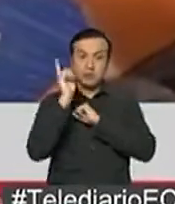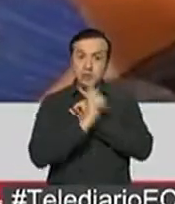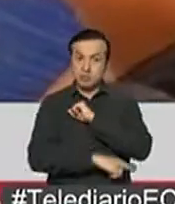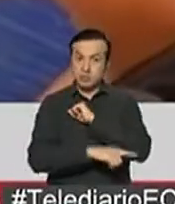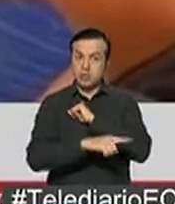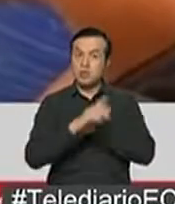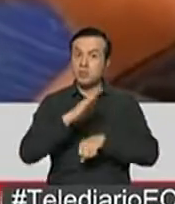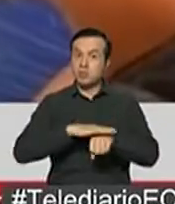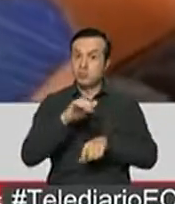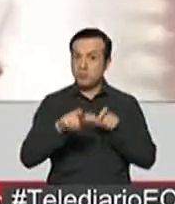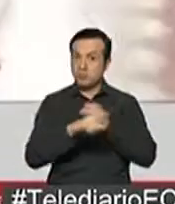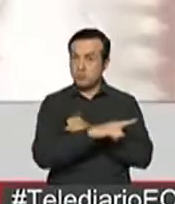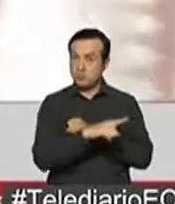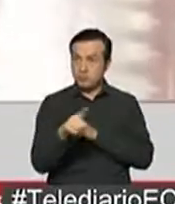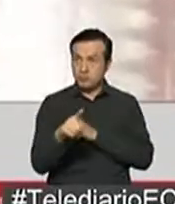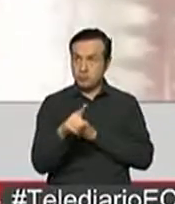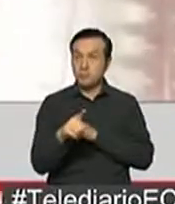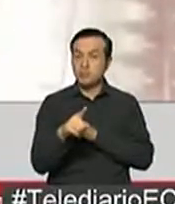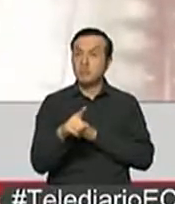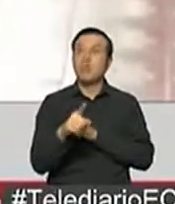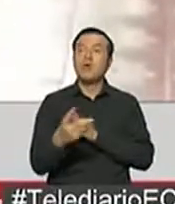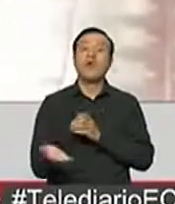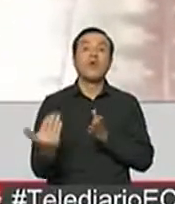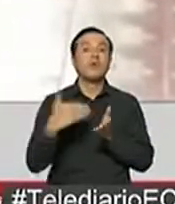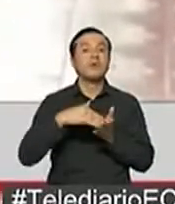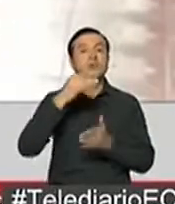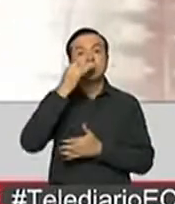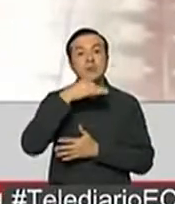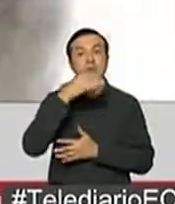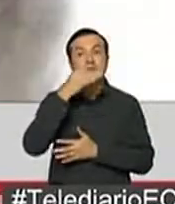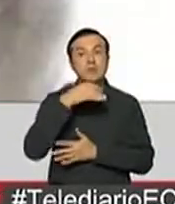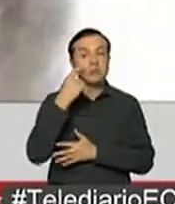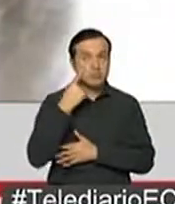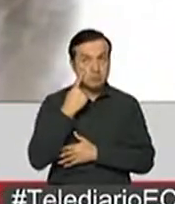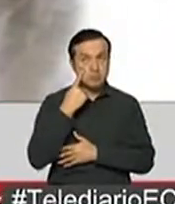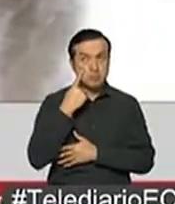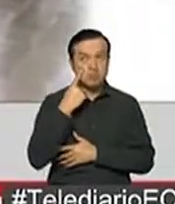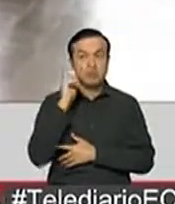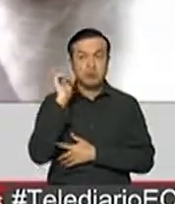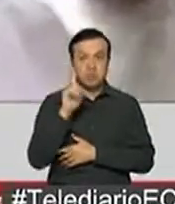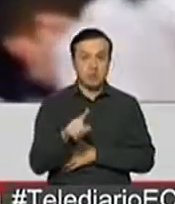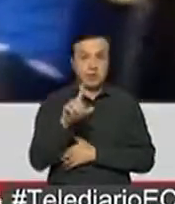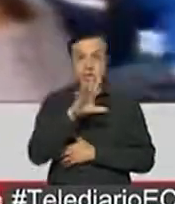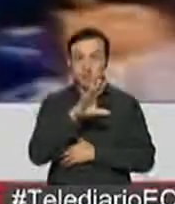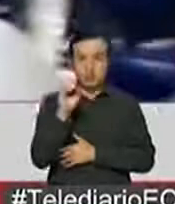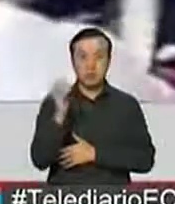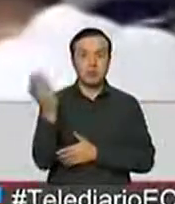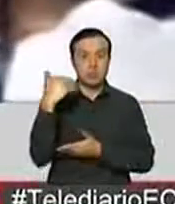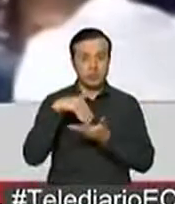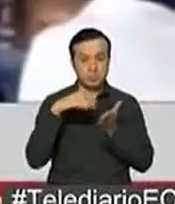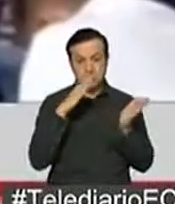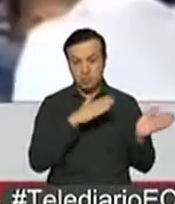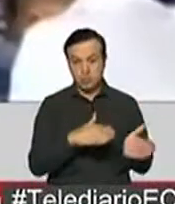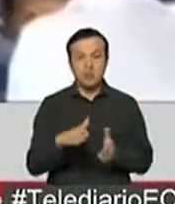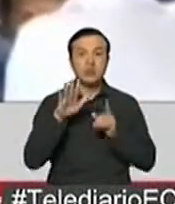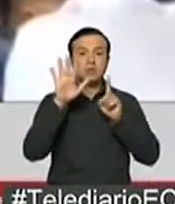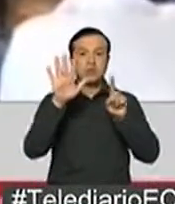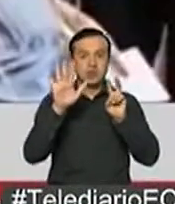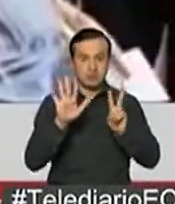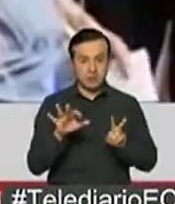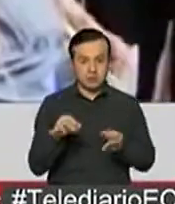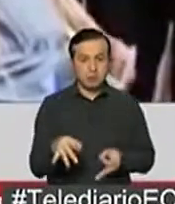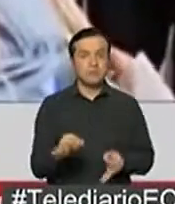a los responsables en caso de que se repite el examen se la tomará junto con los 1500 reprogramados el 6 y 7 de